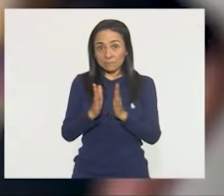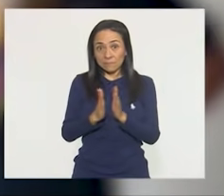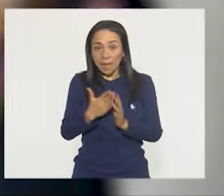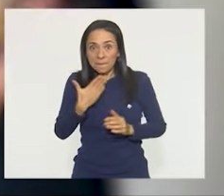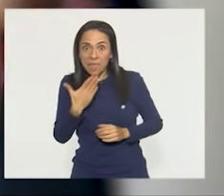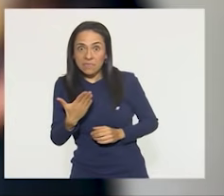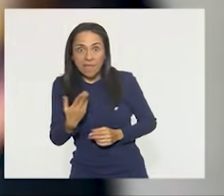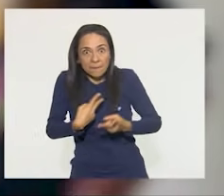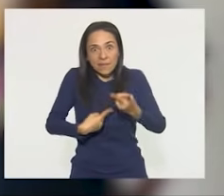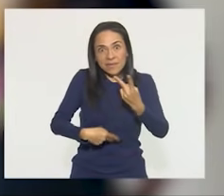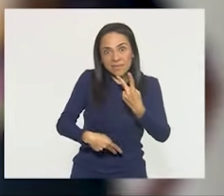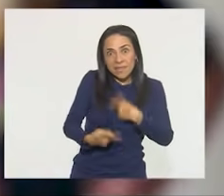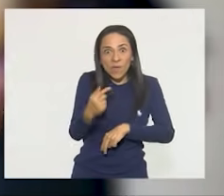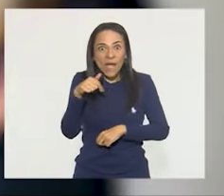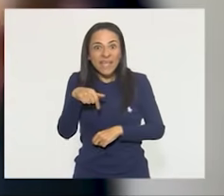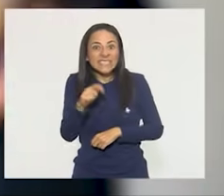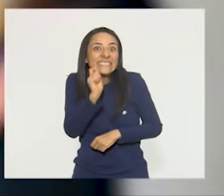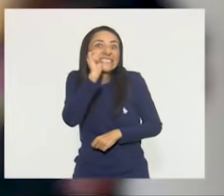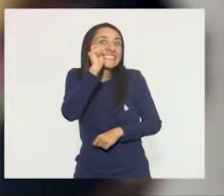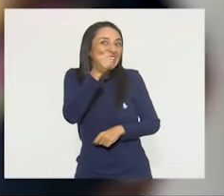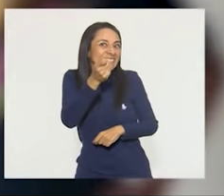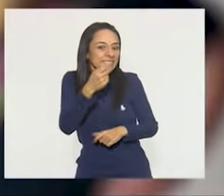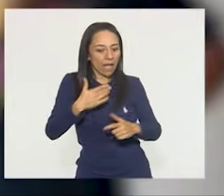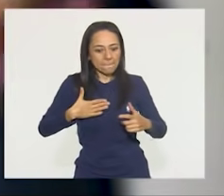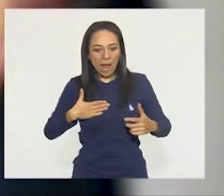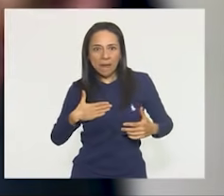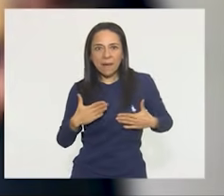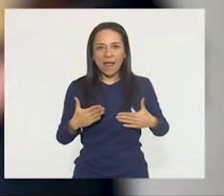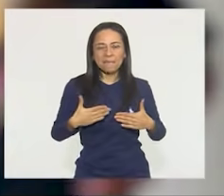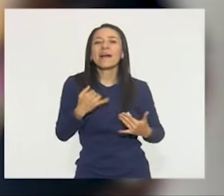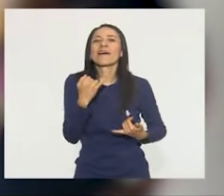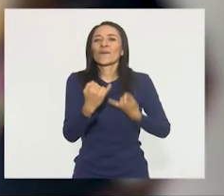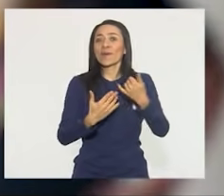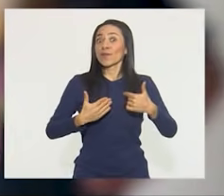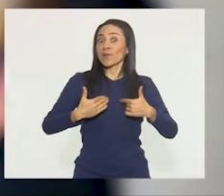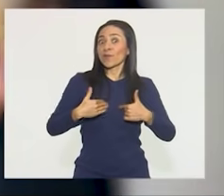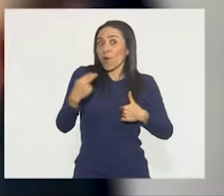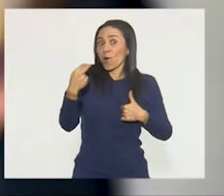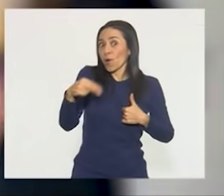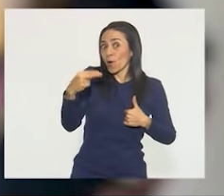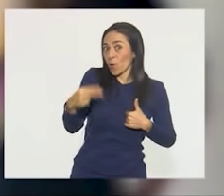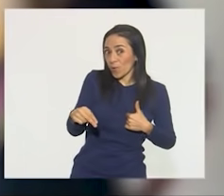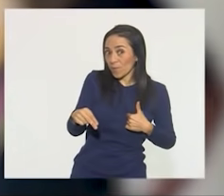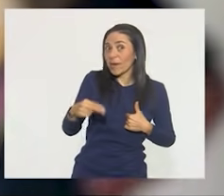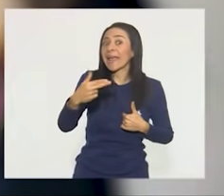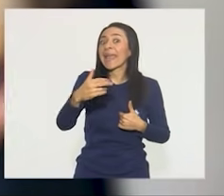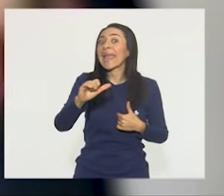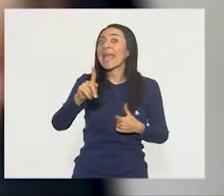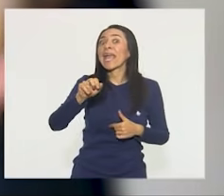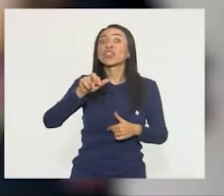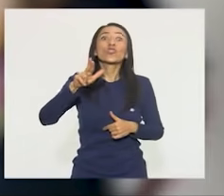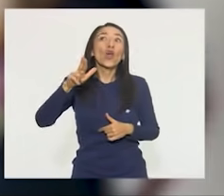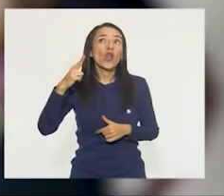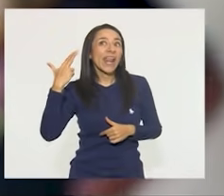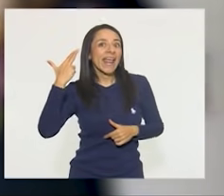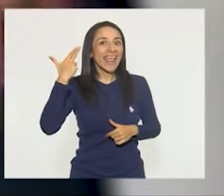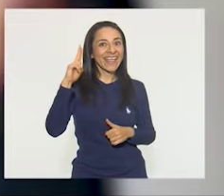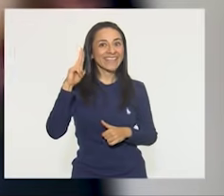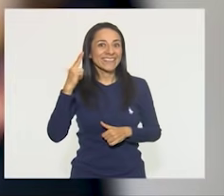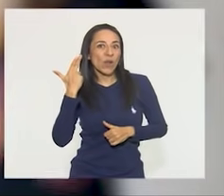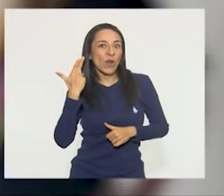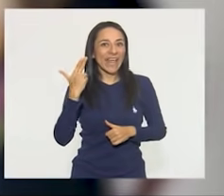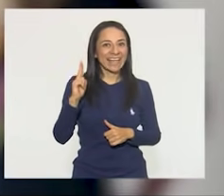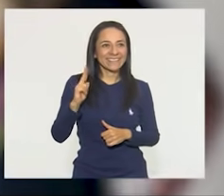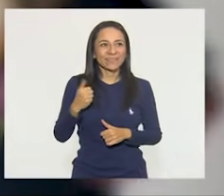Bienvenidos al primer episodio de Ritmos para Jugar. Yo me llamo Héctor y el primer reto es, ¿puedes decir tu nombre rimando